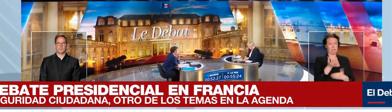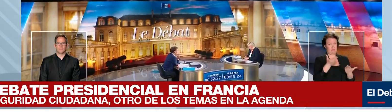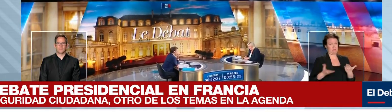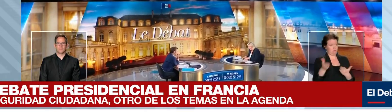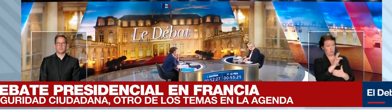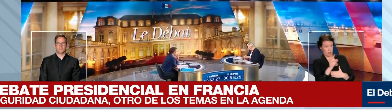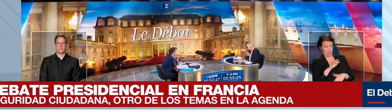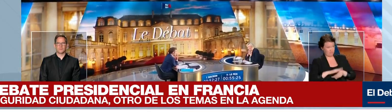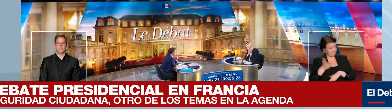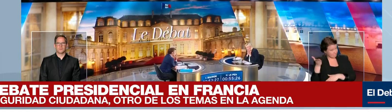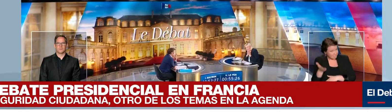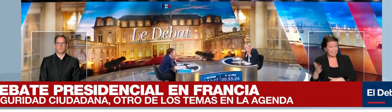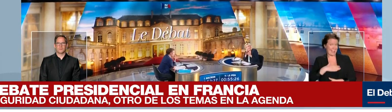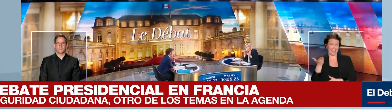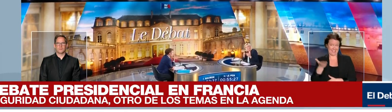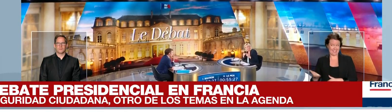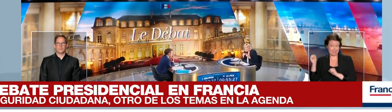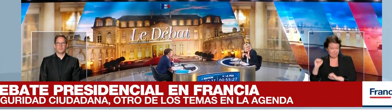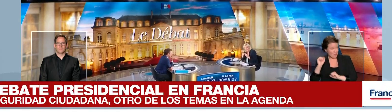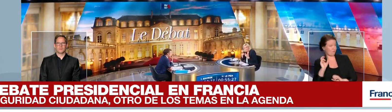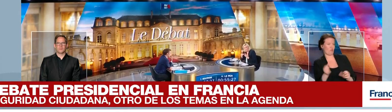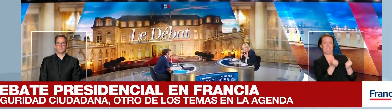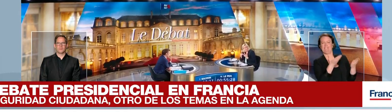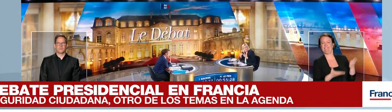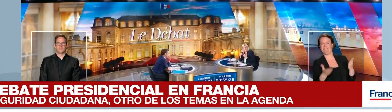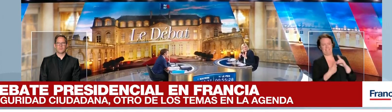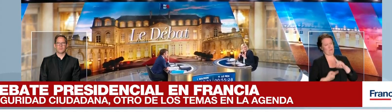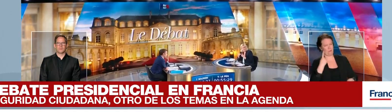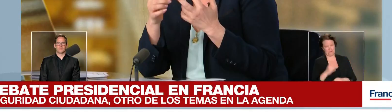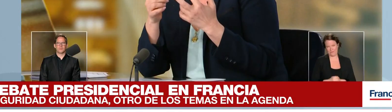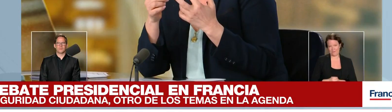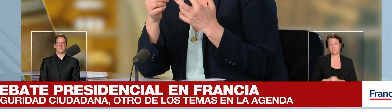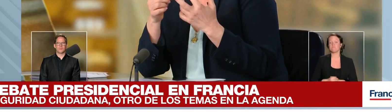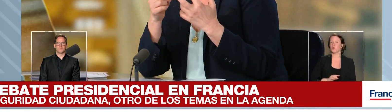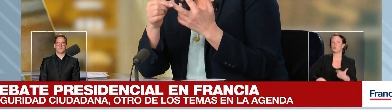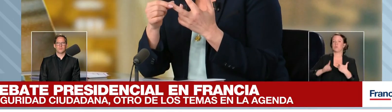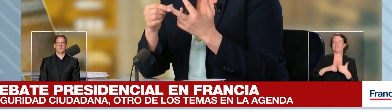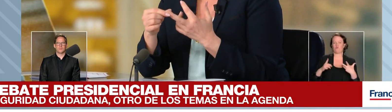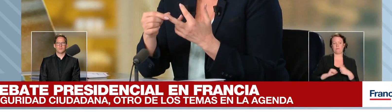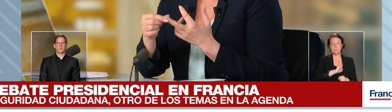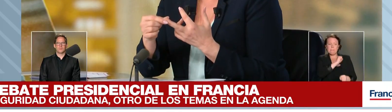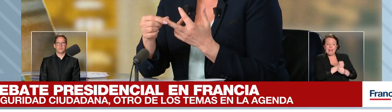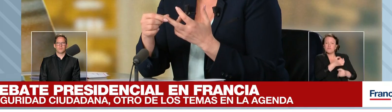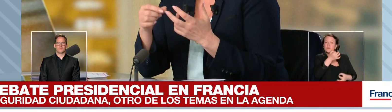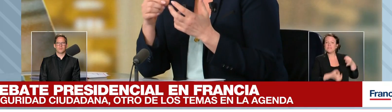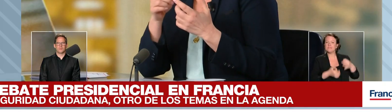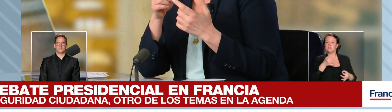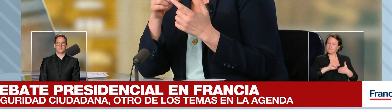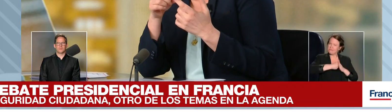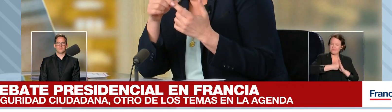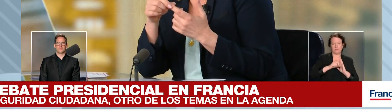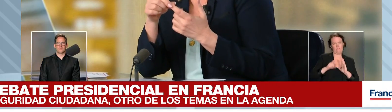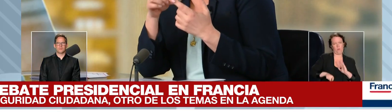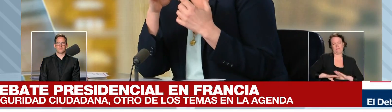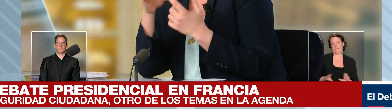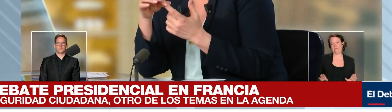este personal de seguridad es como podemos vivir en seguridad. Y hay que ser más duros en cuanto a las penas y sanciones. Se requiere que